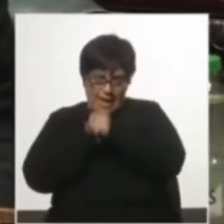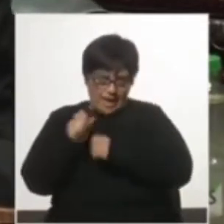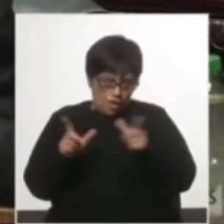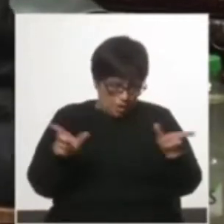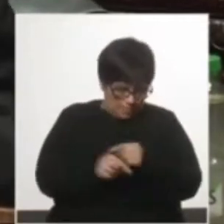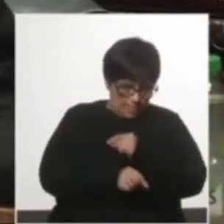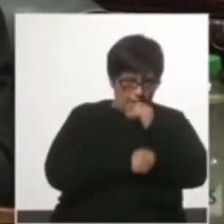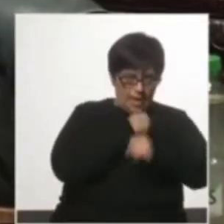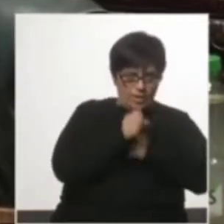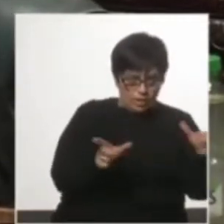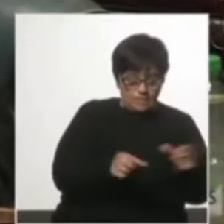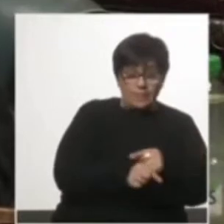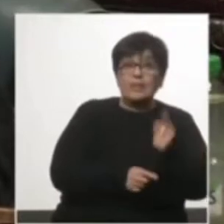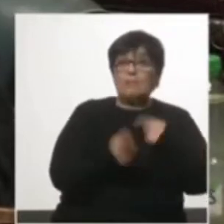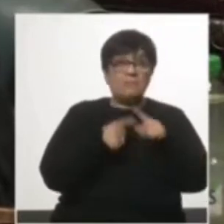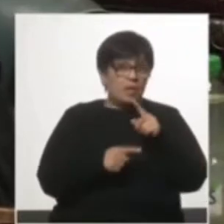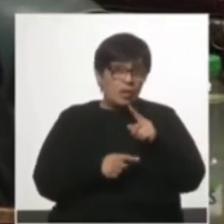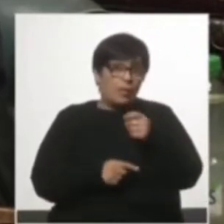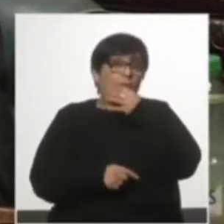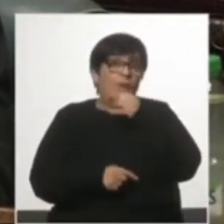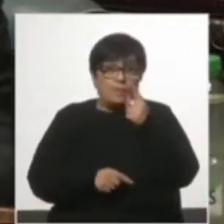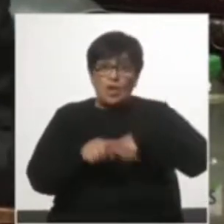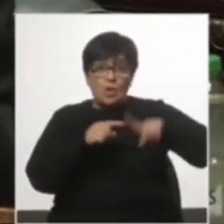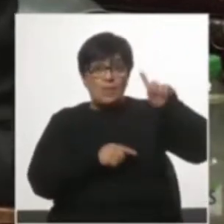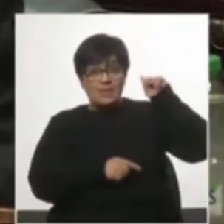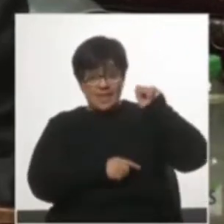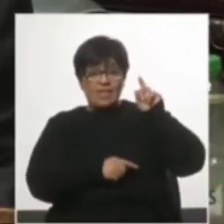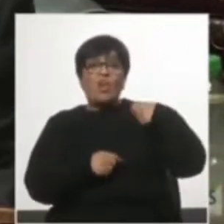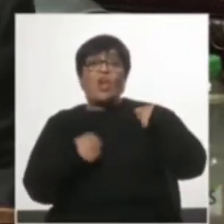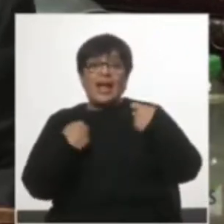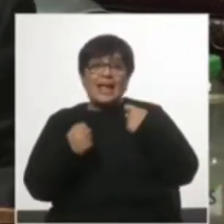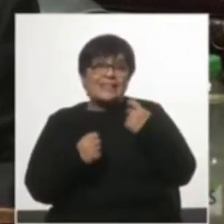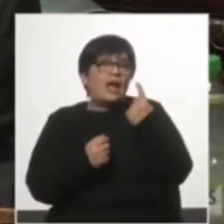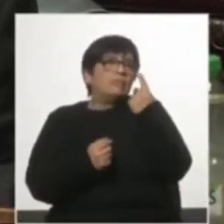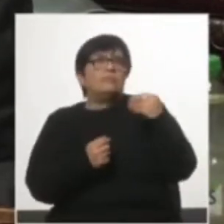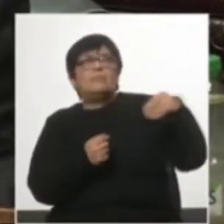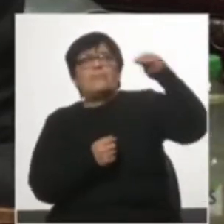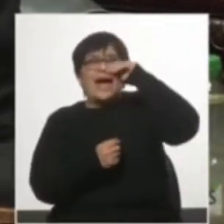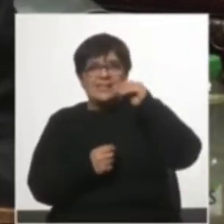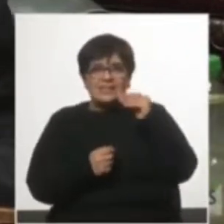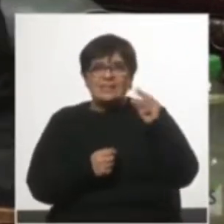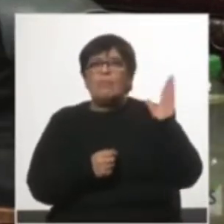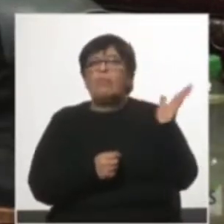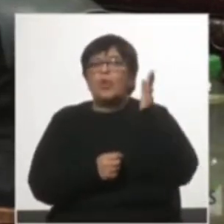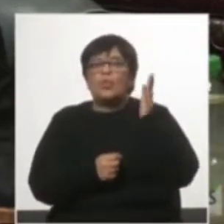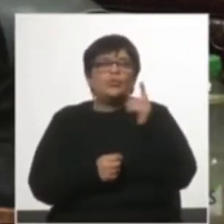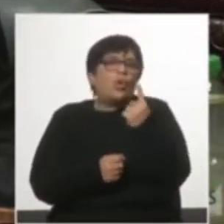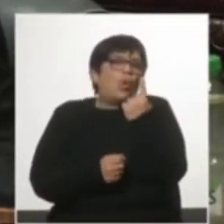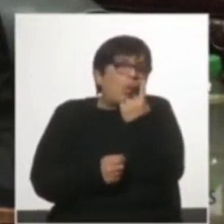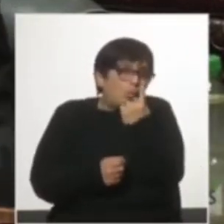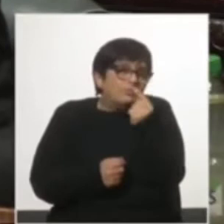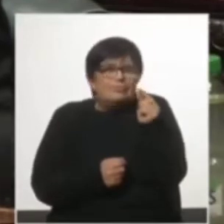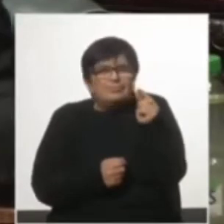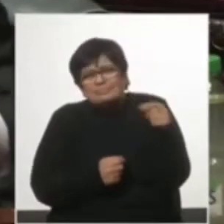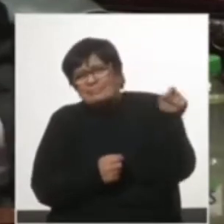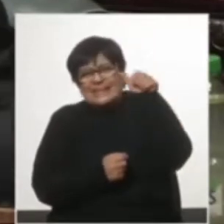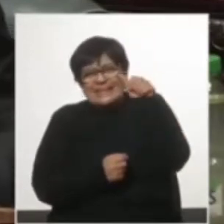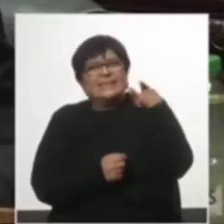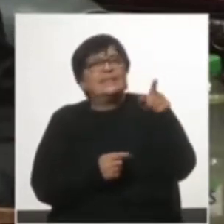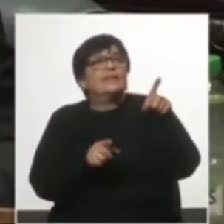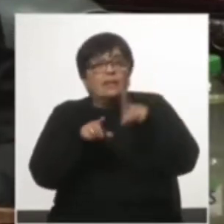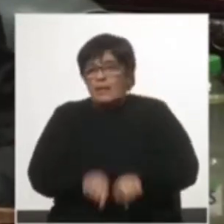Pero aún si el año pasado se hubiera gastado un punto más del producto en algunas medidas, igual